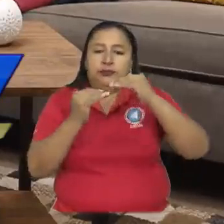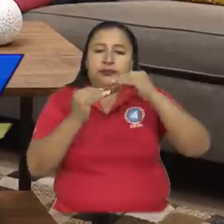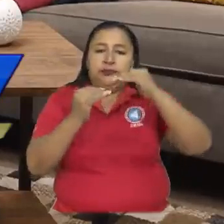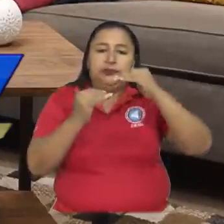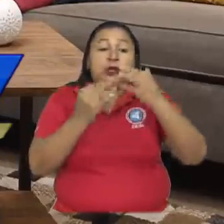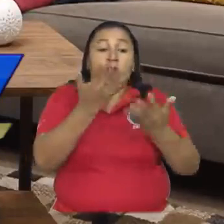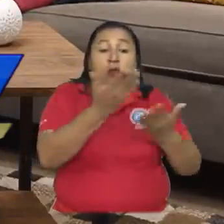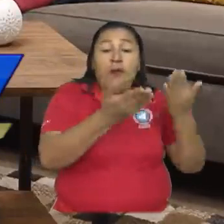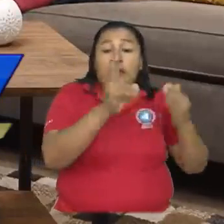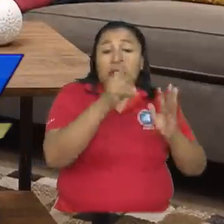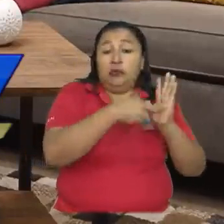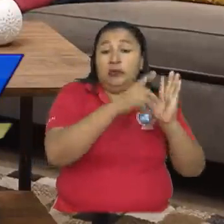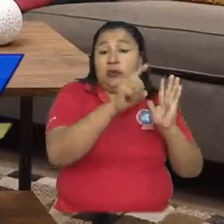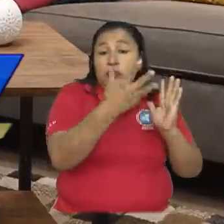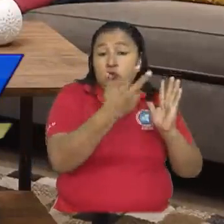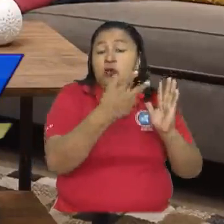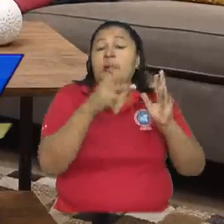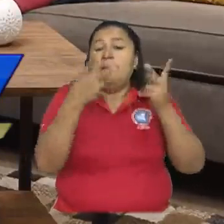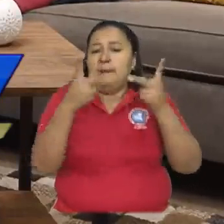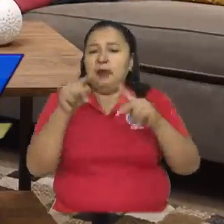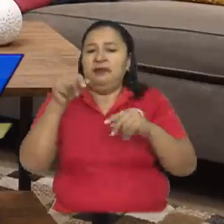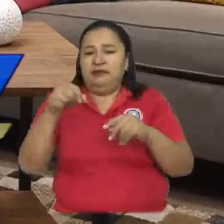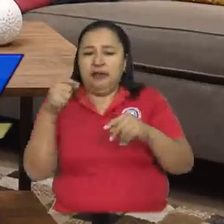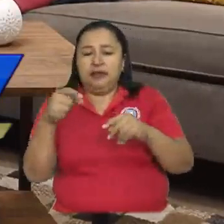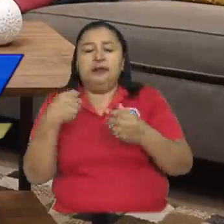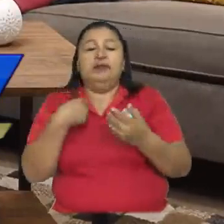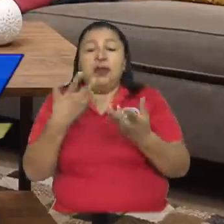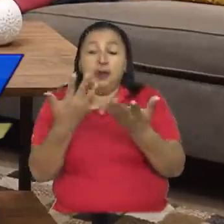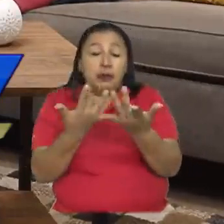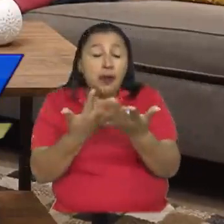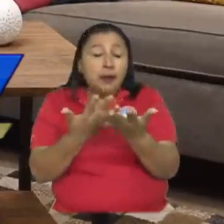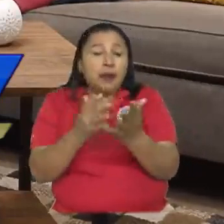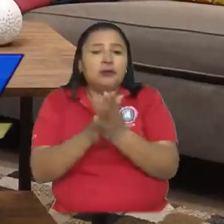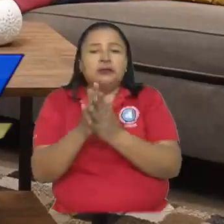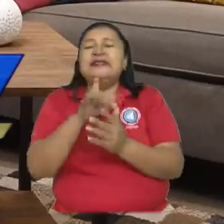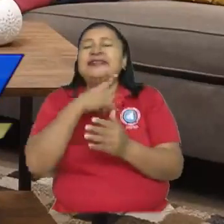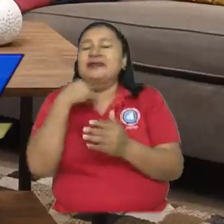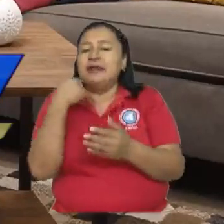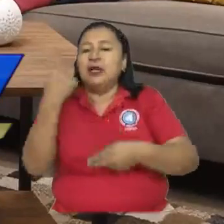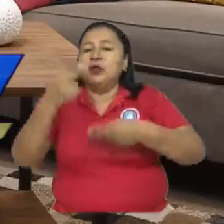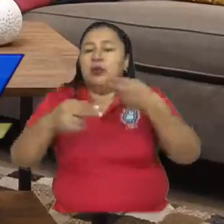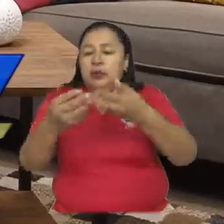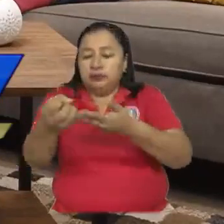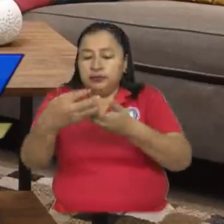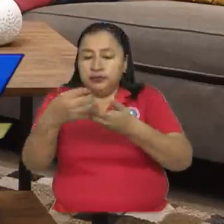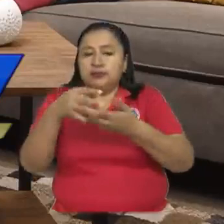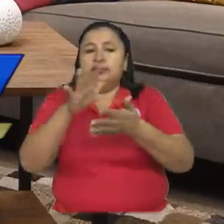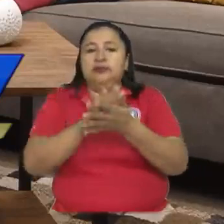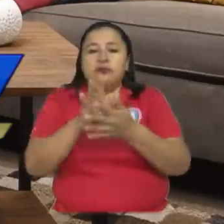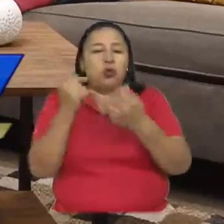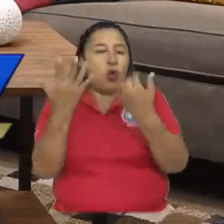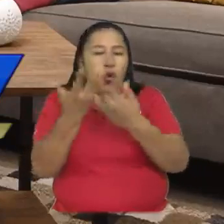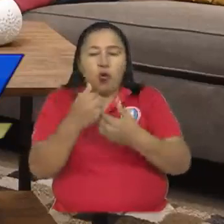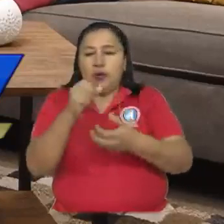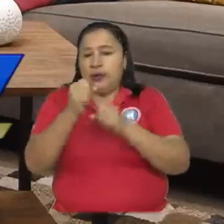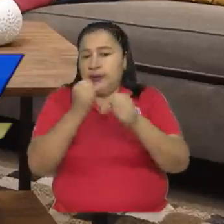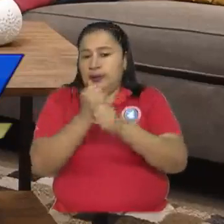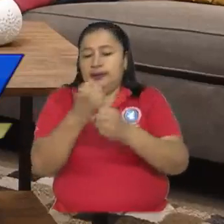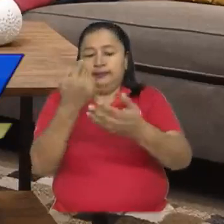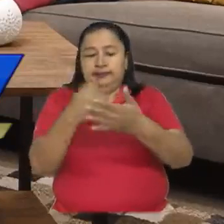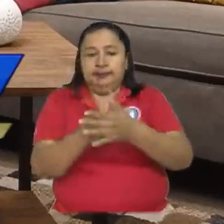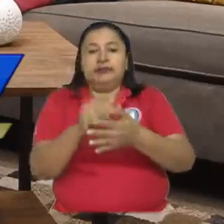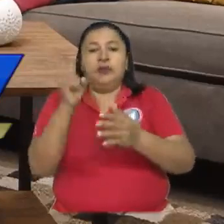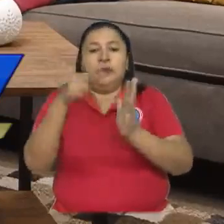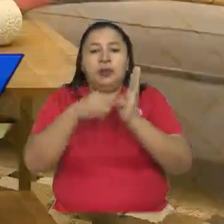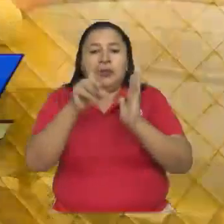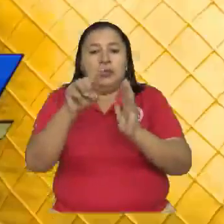2018, pero estamos esperando también las cifras ya generales, ¿no?, generales de todo el año 2019,